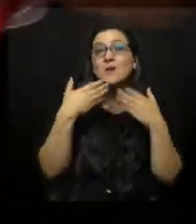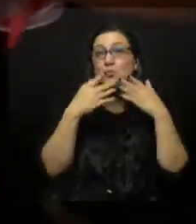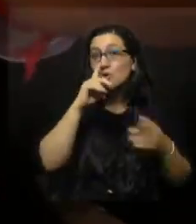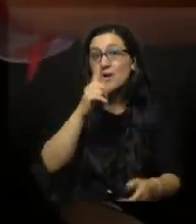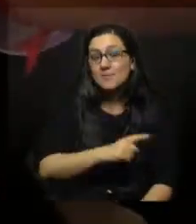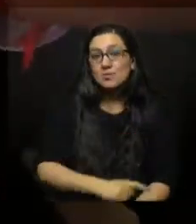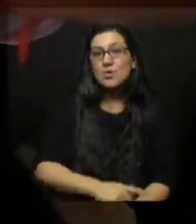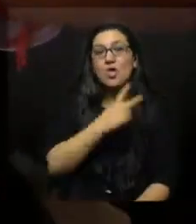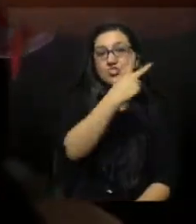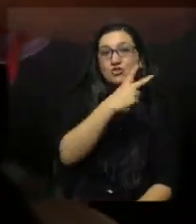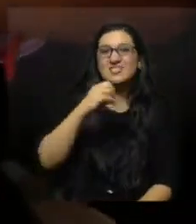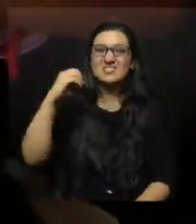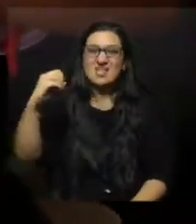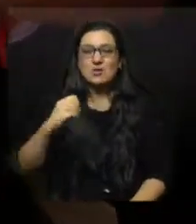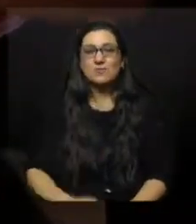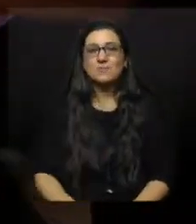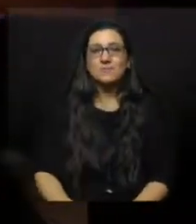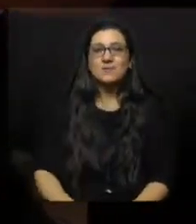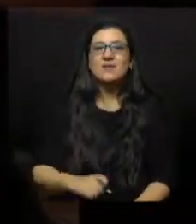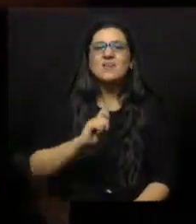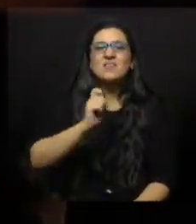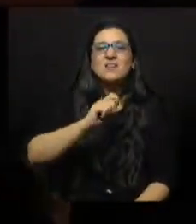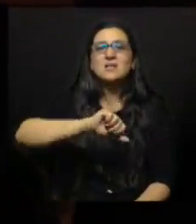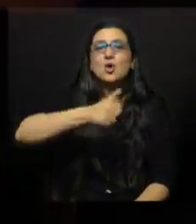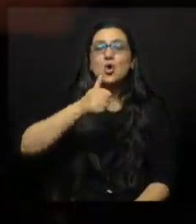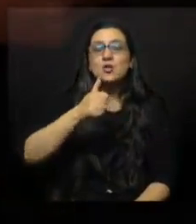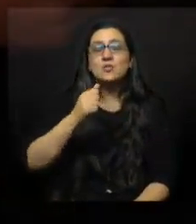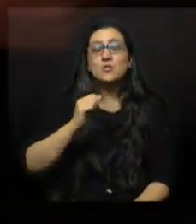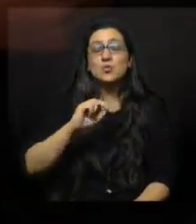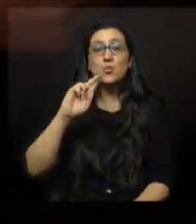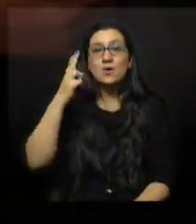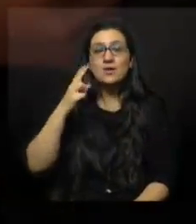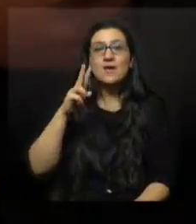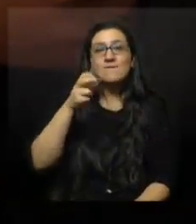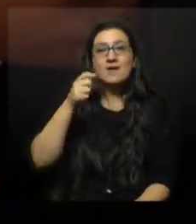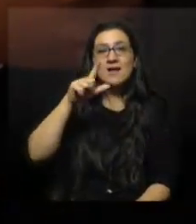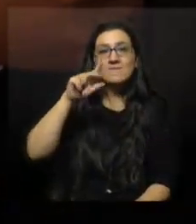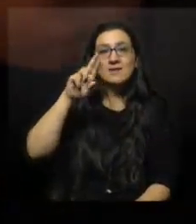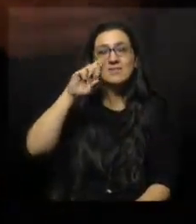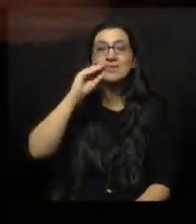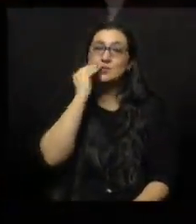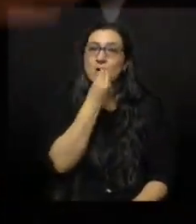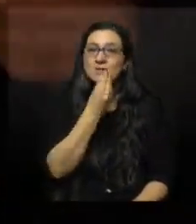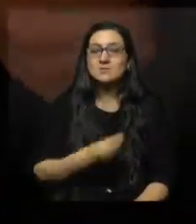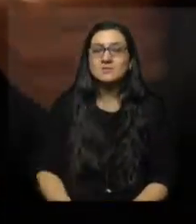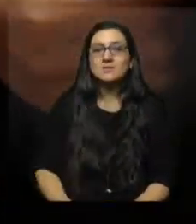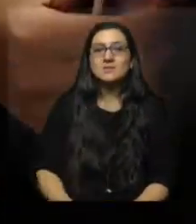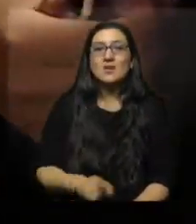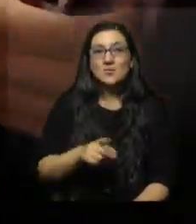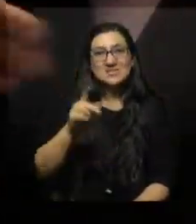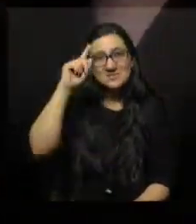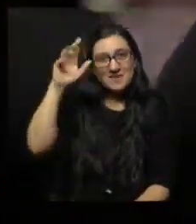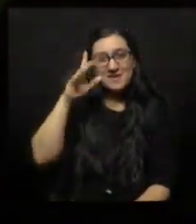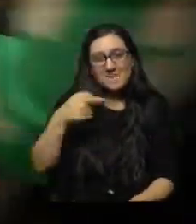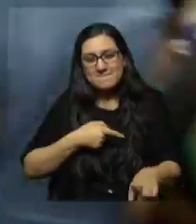rápidamente. 2-0. ¿2-0? Sí. ¿Quiénes hacen los goles de Uruguay? Valverde y Suárez. Lo veo a Valverde pateando de afuera del